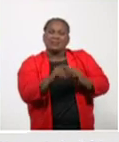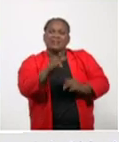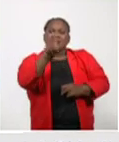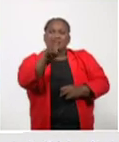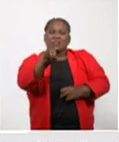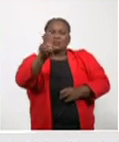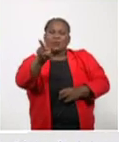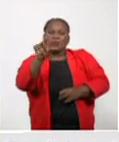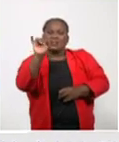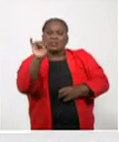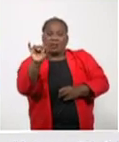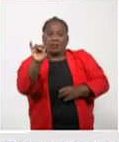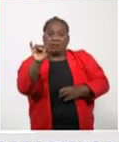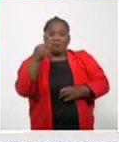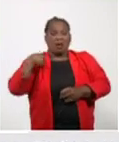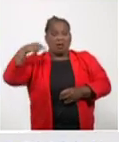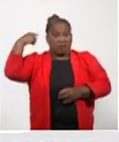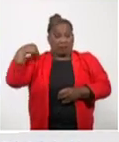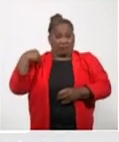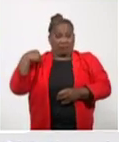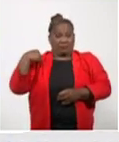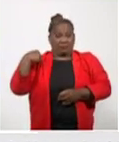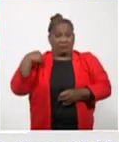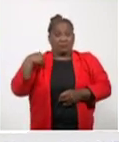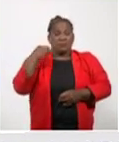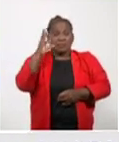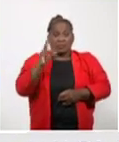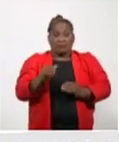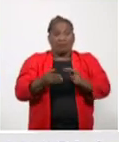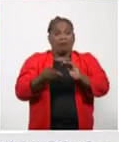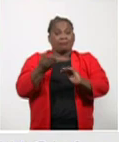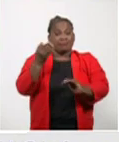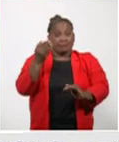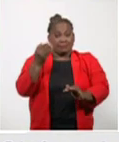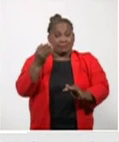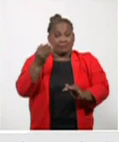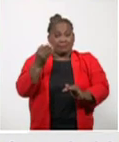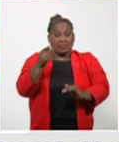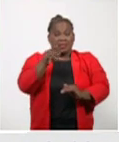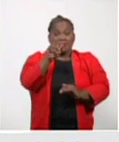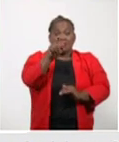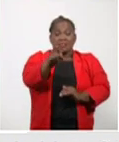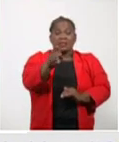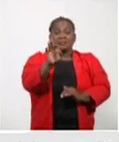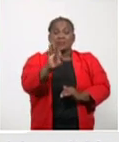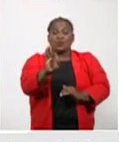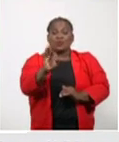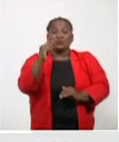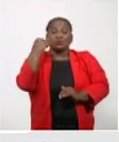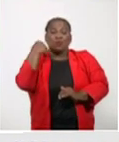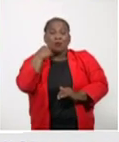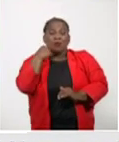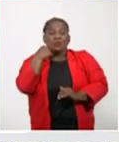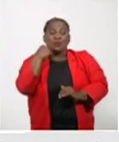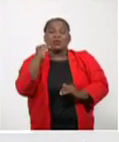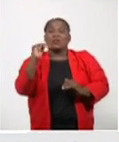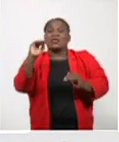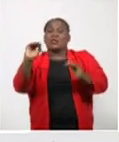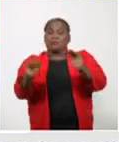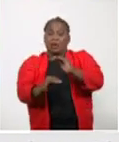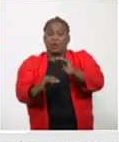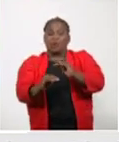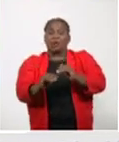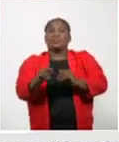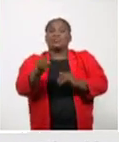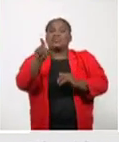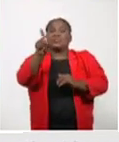126 en el día de ayer, cifra muy elevada. De 18 años y menos, 108. Y